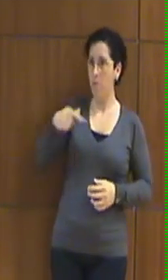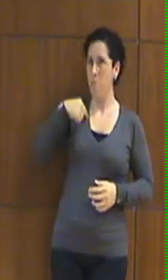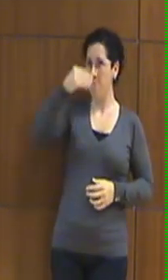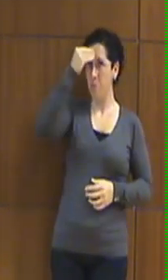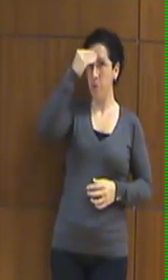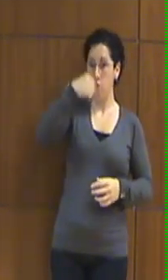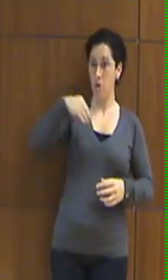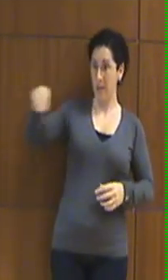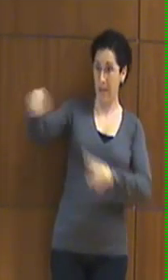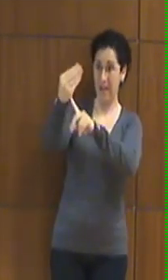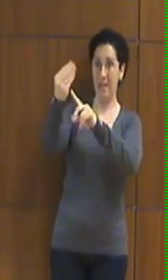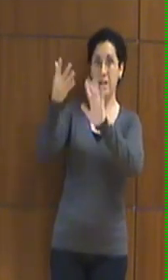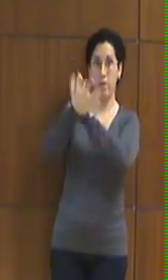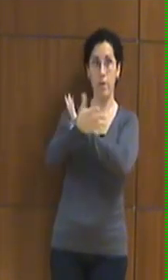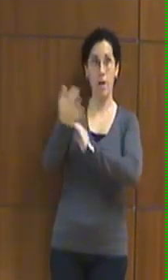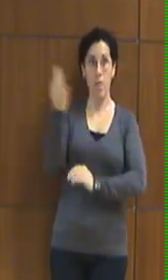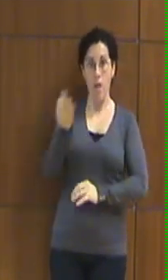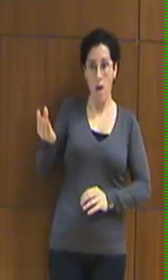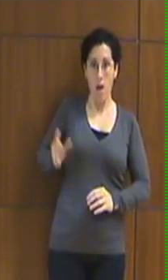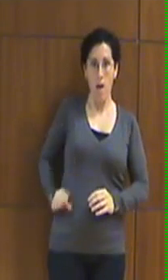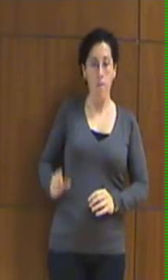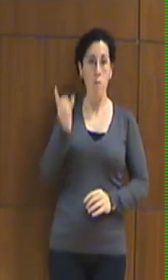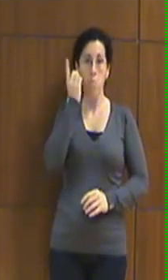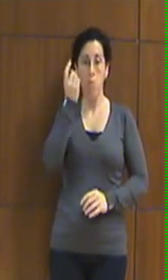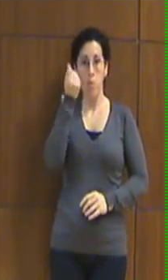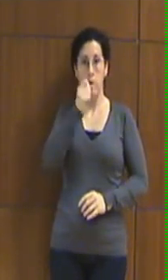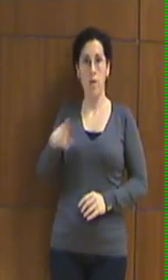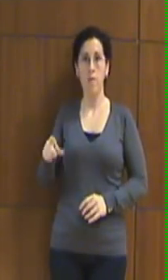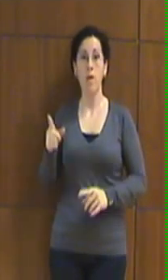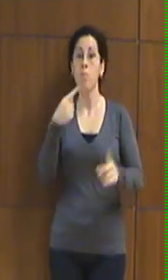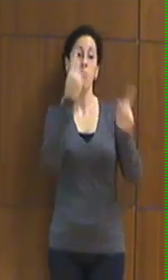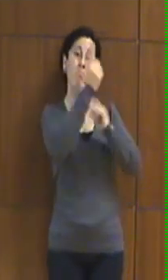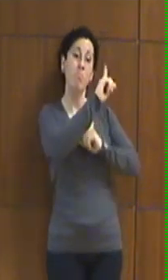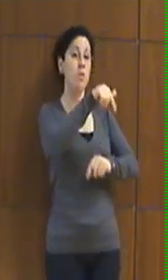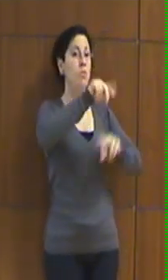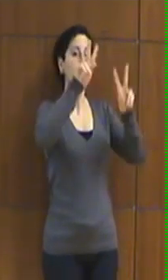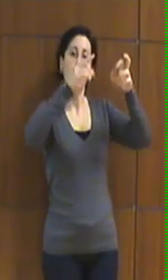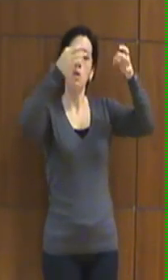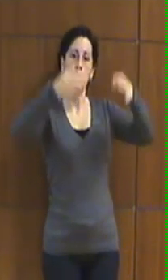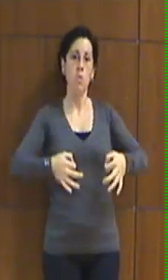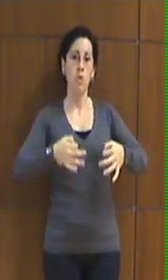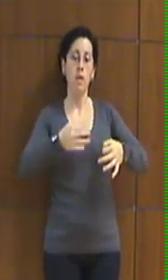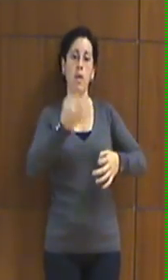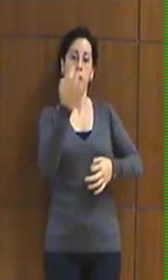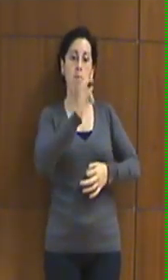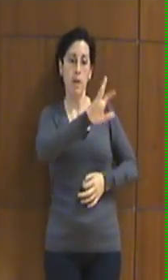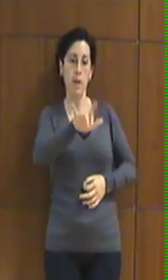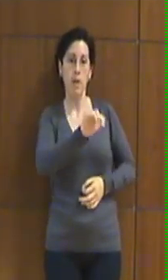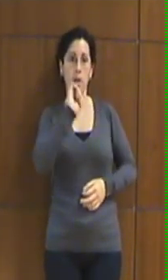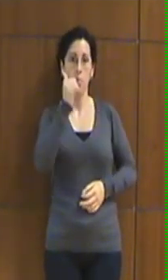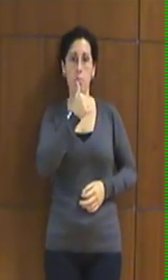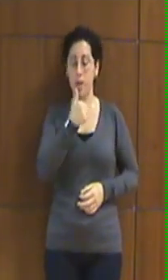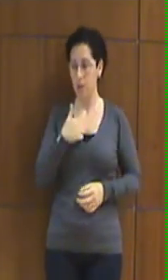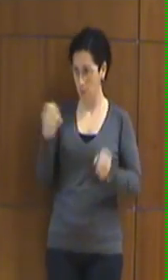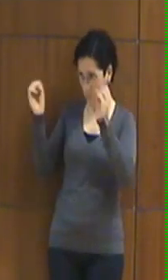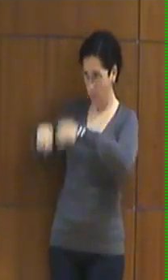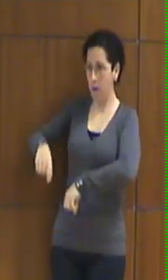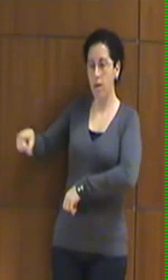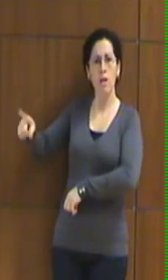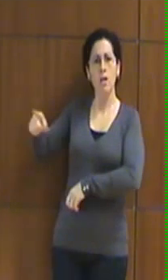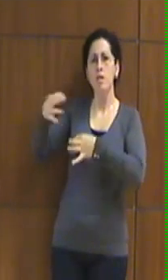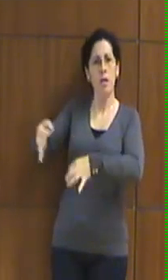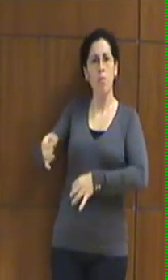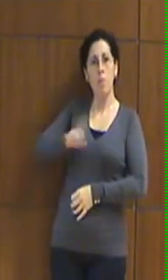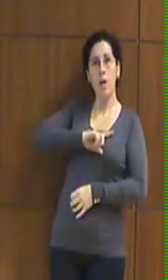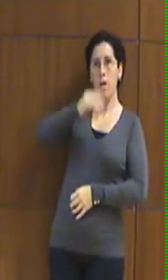conmigo. Dice, esto, no, es que hablé con el banco, esto es un tema de seguridad. Ustedes piensan en mí siempre, pero efectivamente